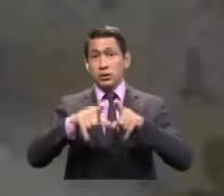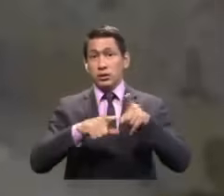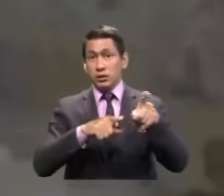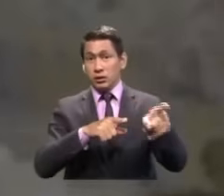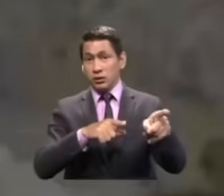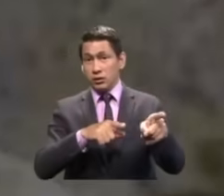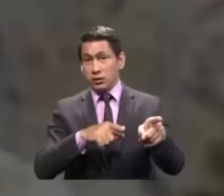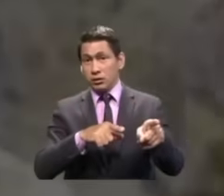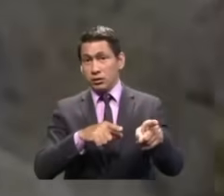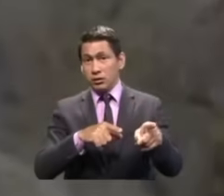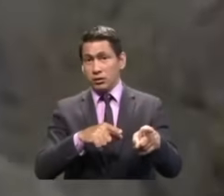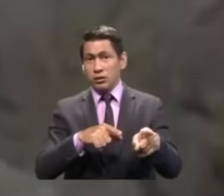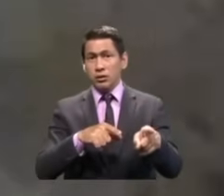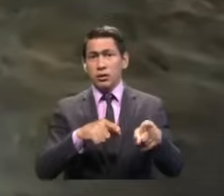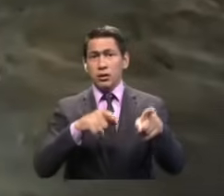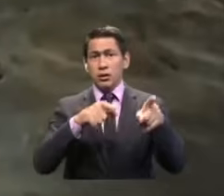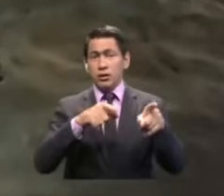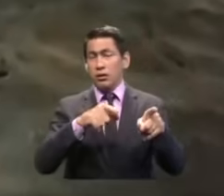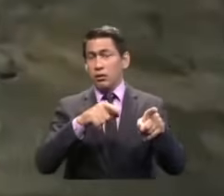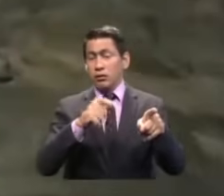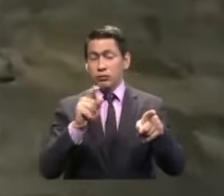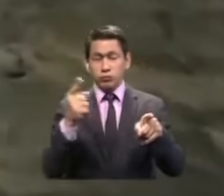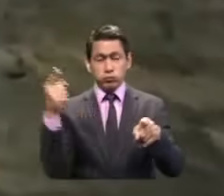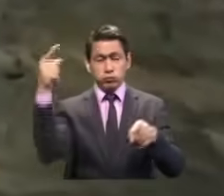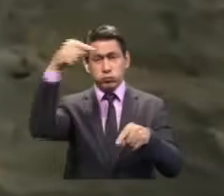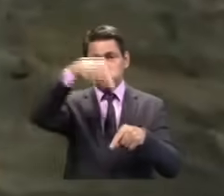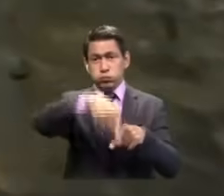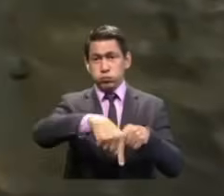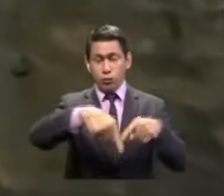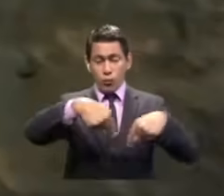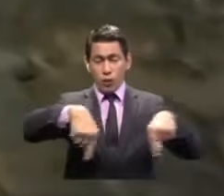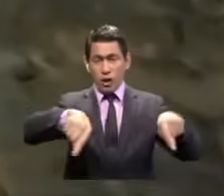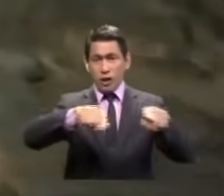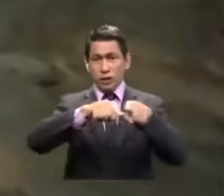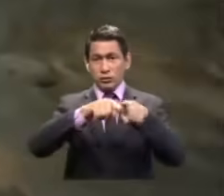pareciera carbón de una fogata. Otón Gelibert, TC Televisión.